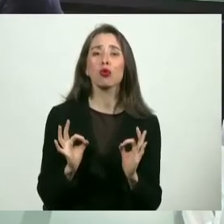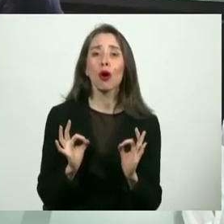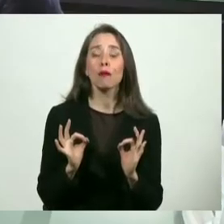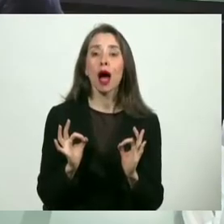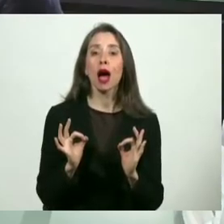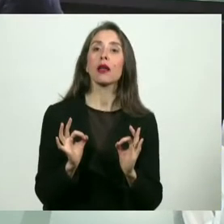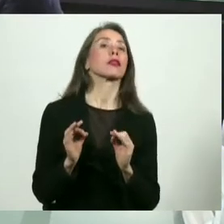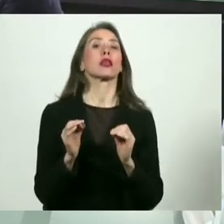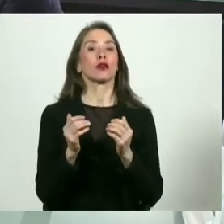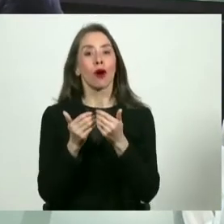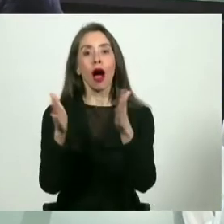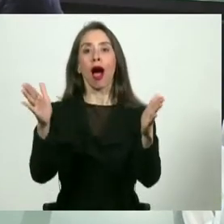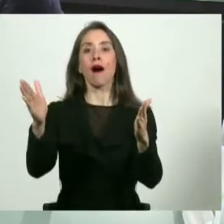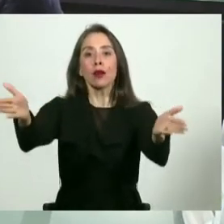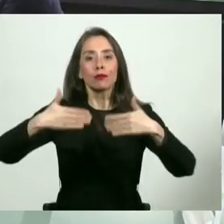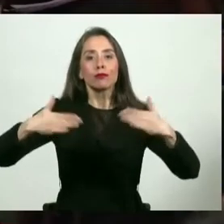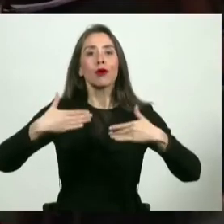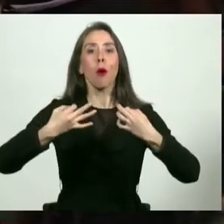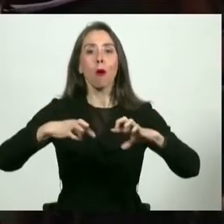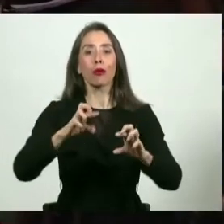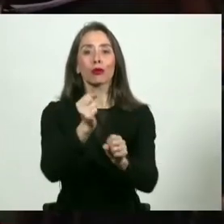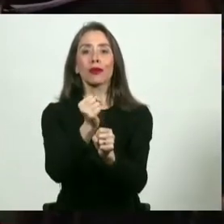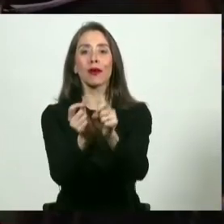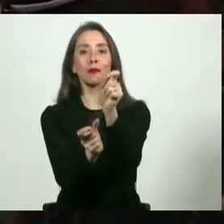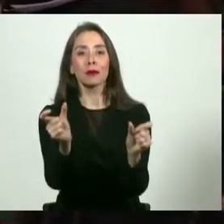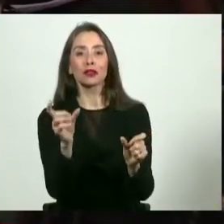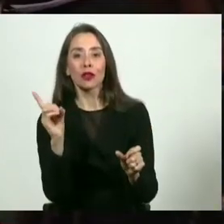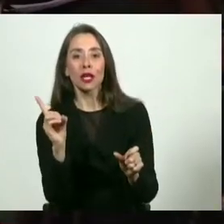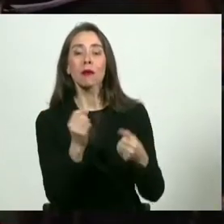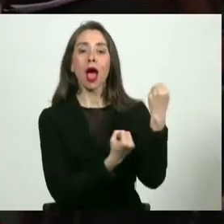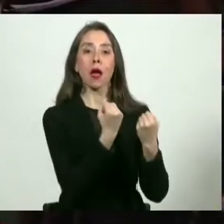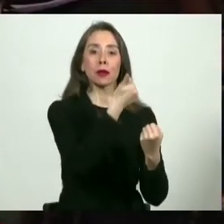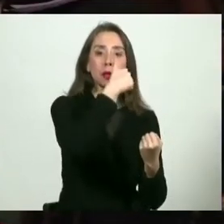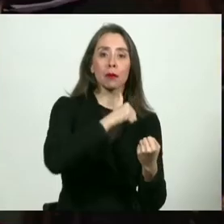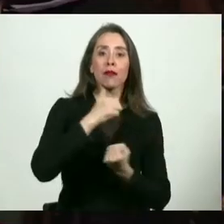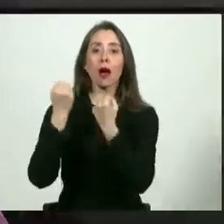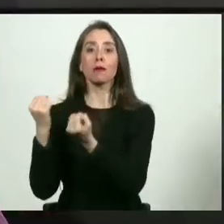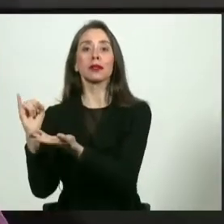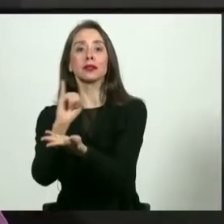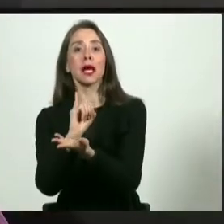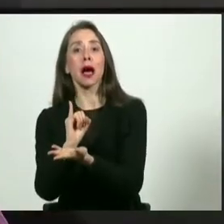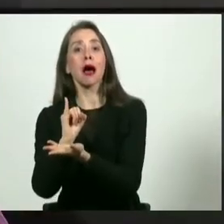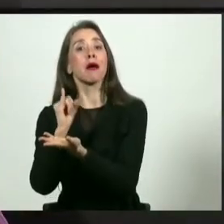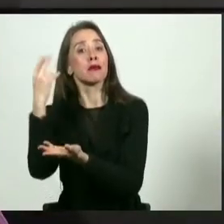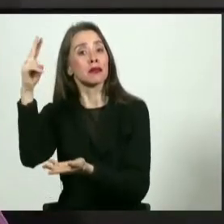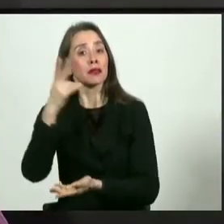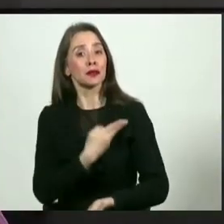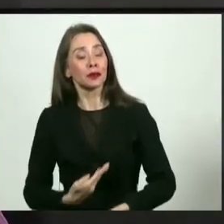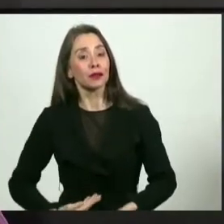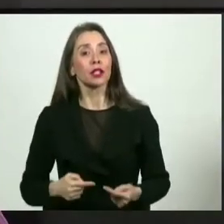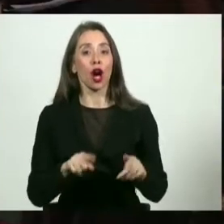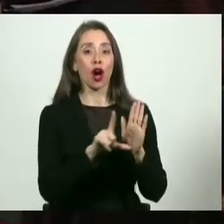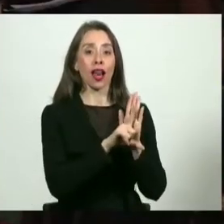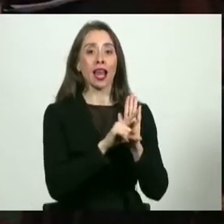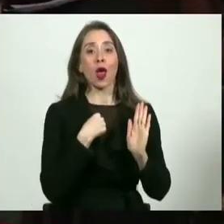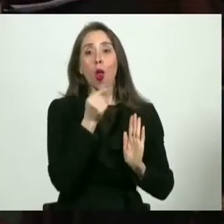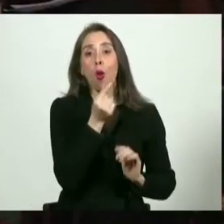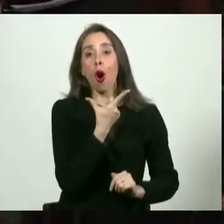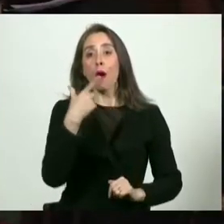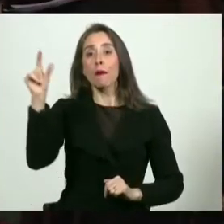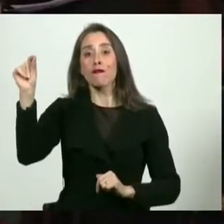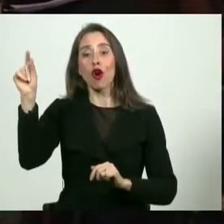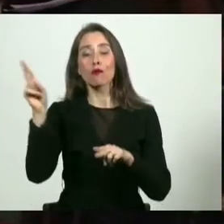abriera el mercado laboral para las personas con discapacidad, tanto en el mundo privado como en el mundo público. Estamos haciendo una ley que yo me tengo que retirar pronto